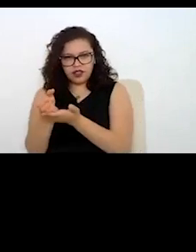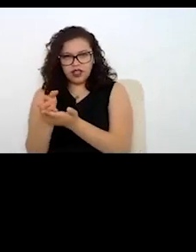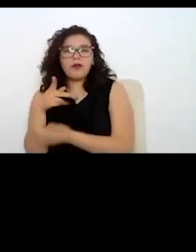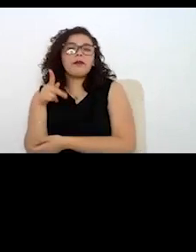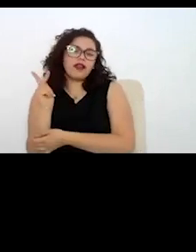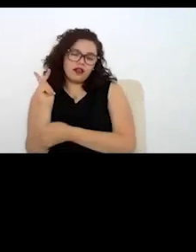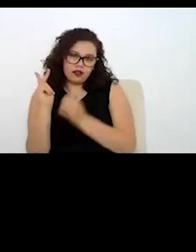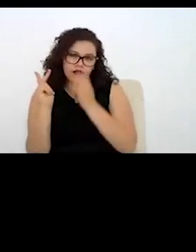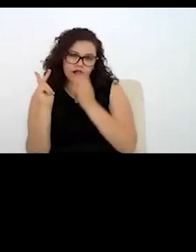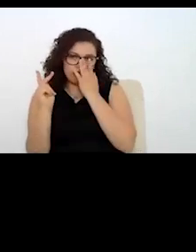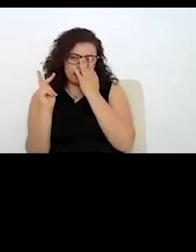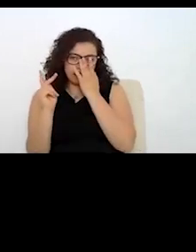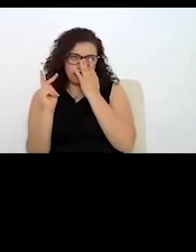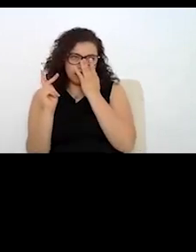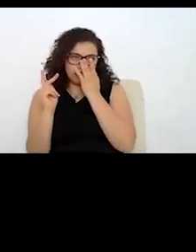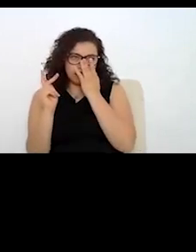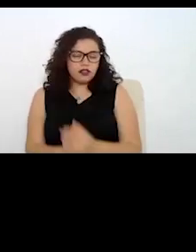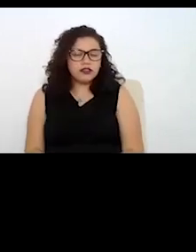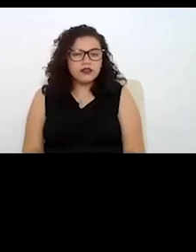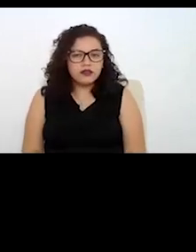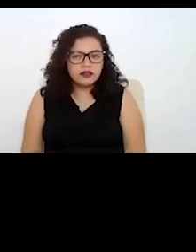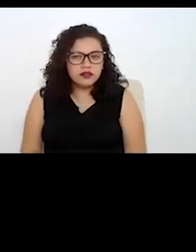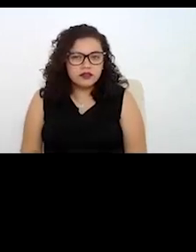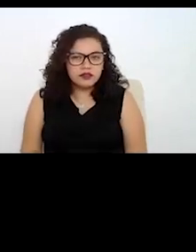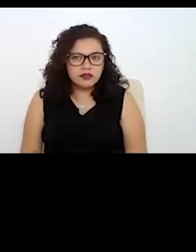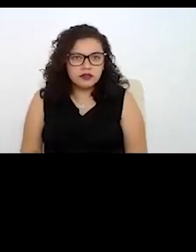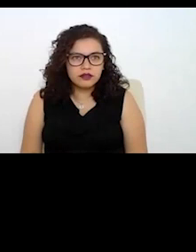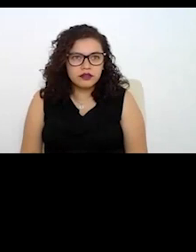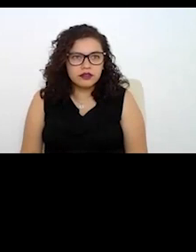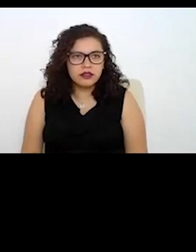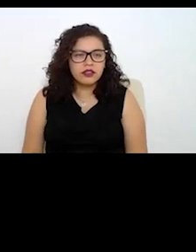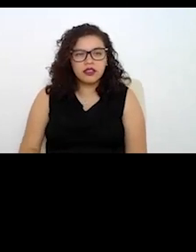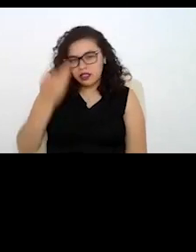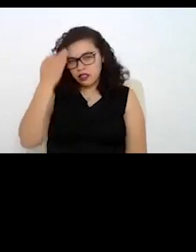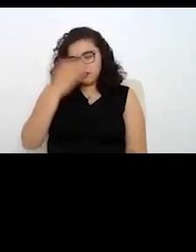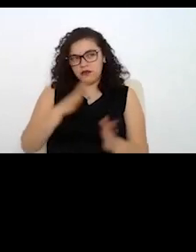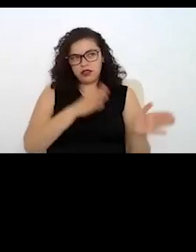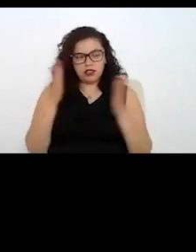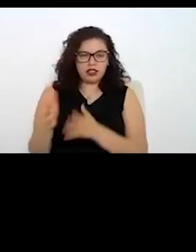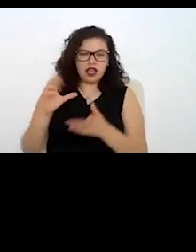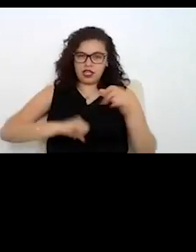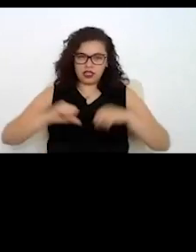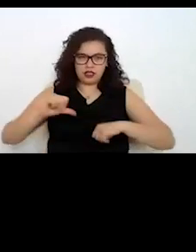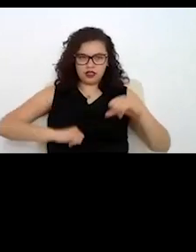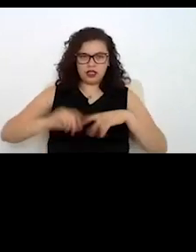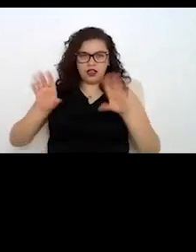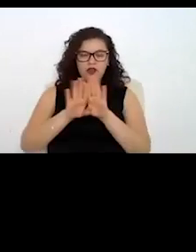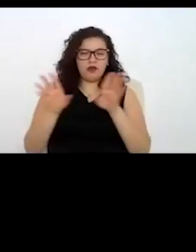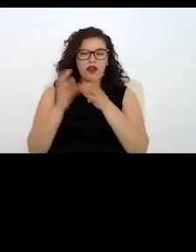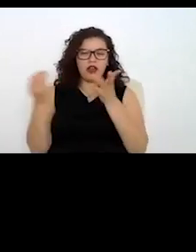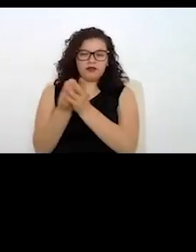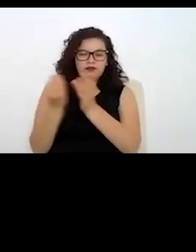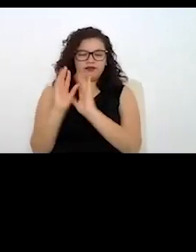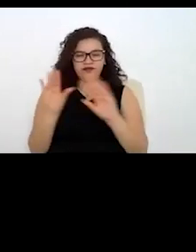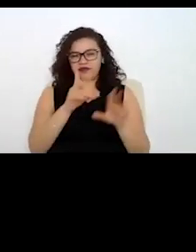tiene que haber una retribución en caso de, pues se considera como horas extra. O sea, cualquier actividad, como son las capacitaciones,